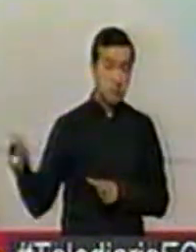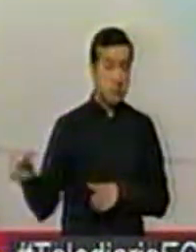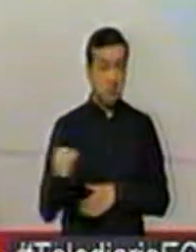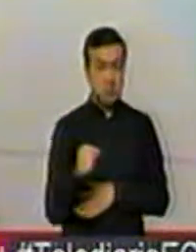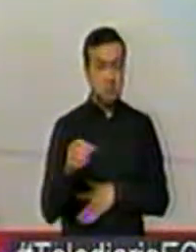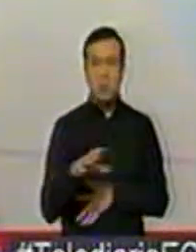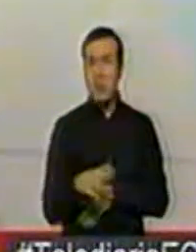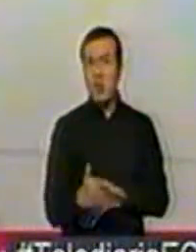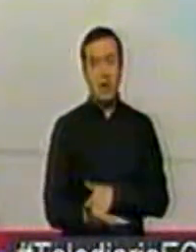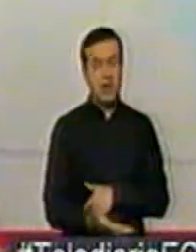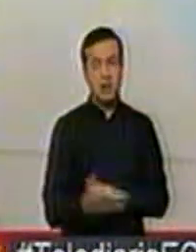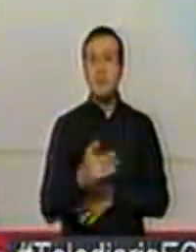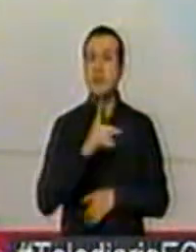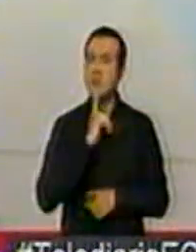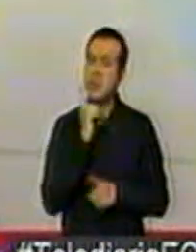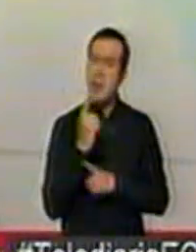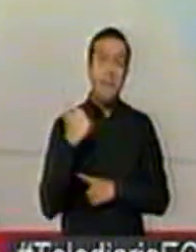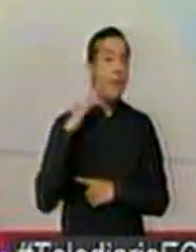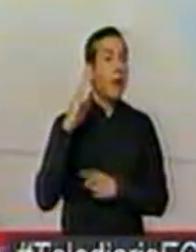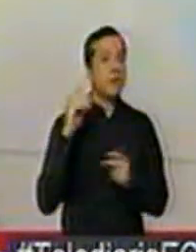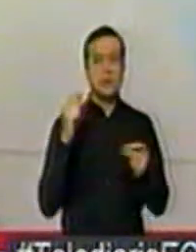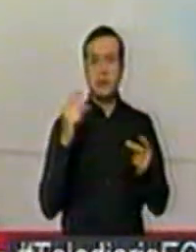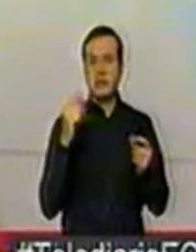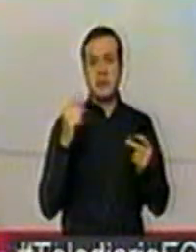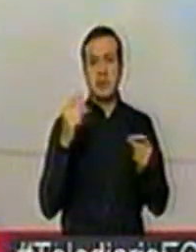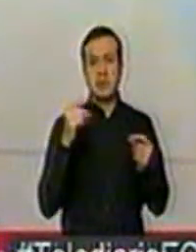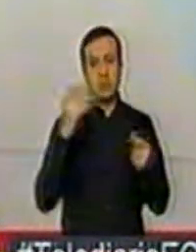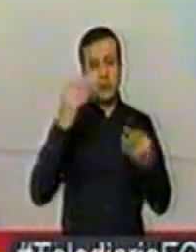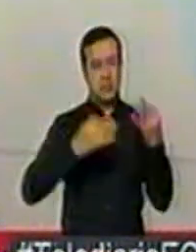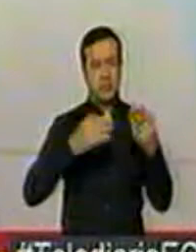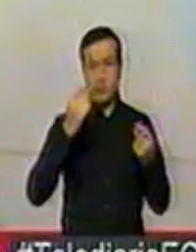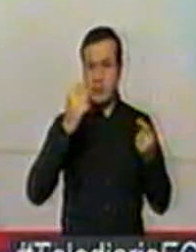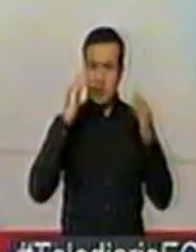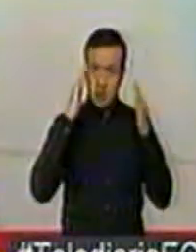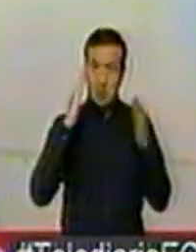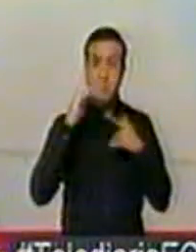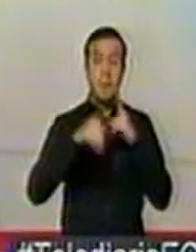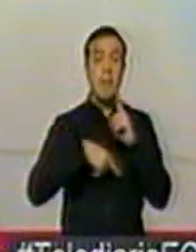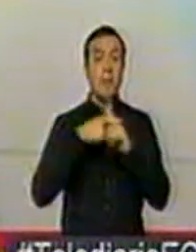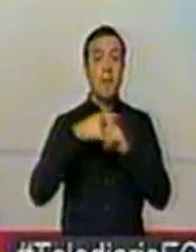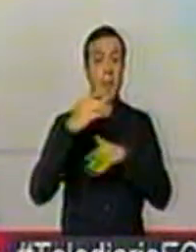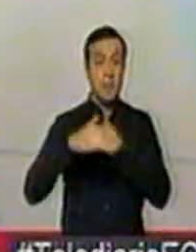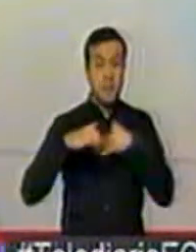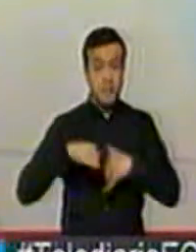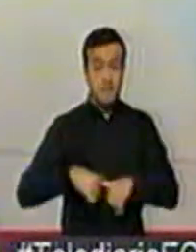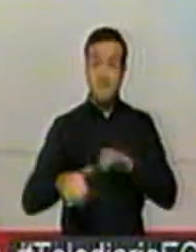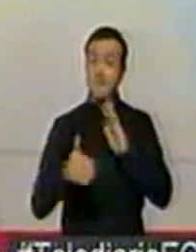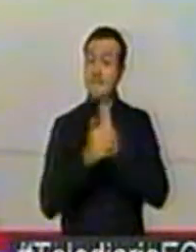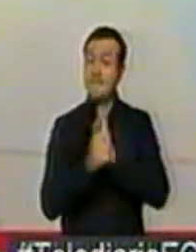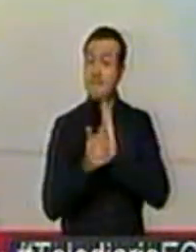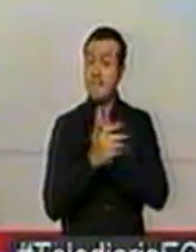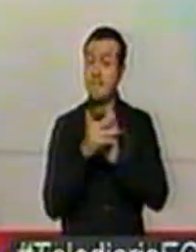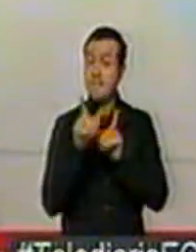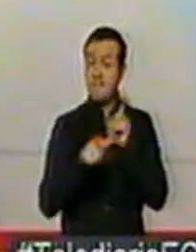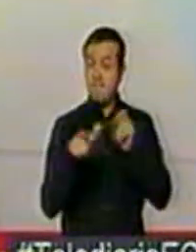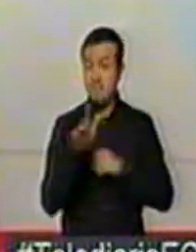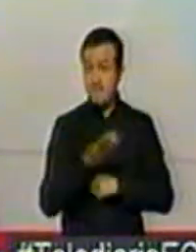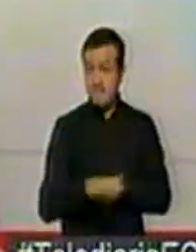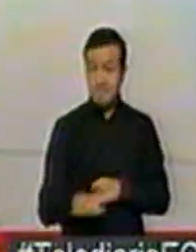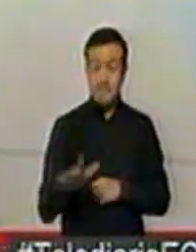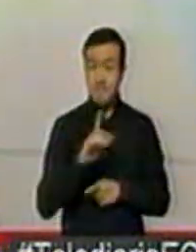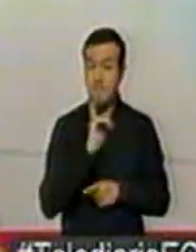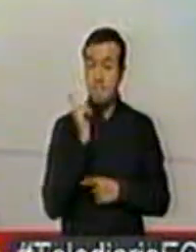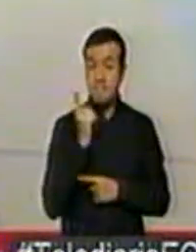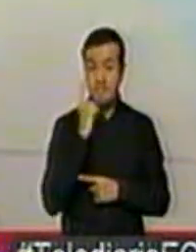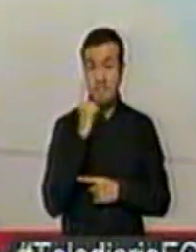es precisamente eso, mayor celeridad judicial, un mayor proceso de capacitación y especialización a los operadores de justicia